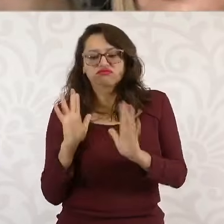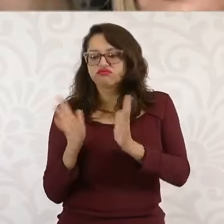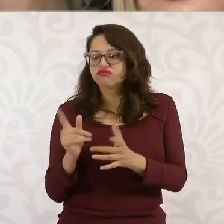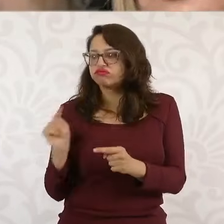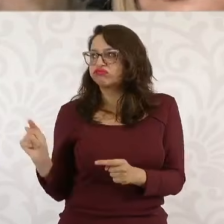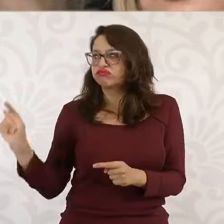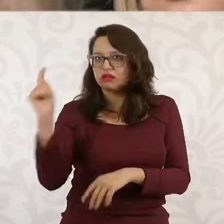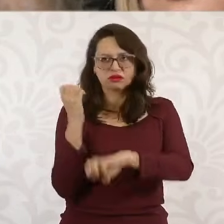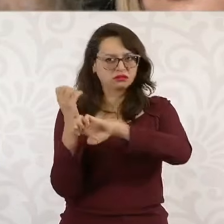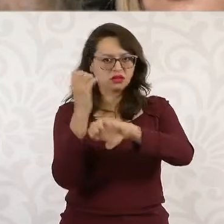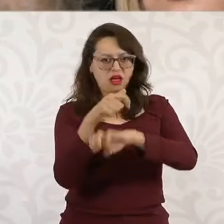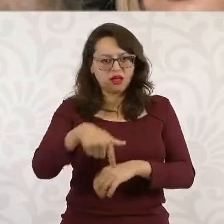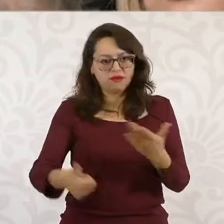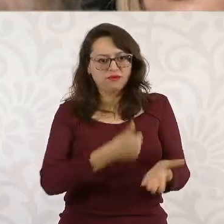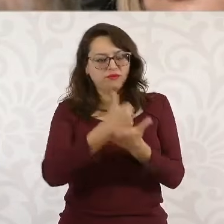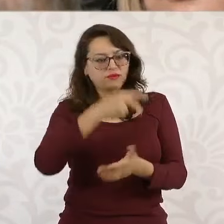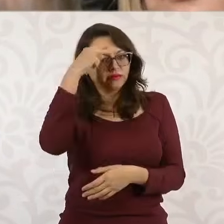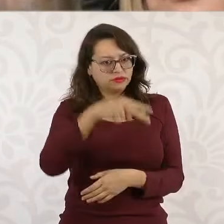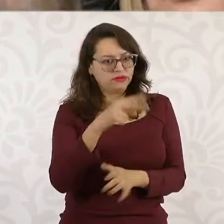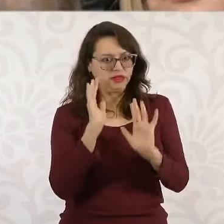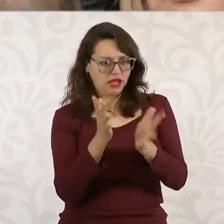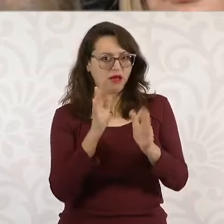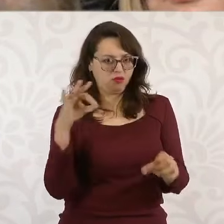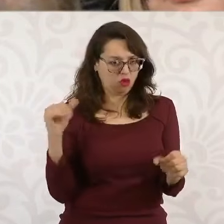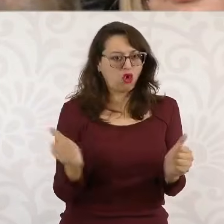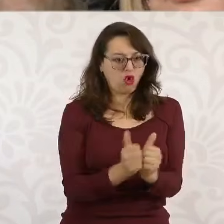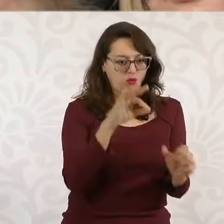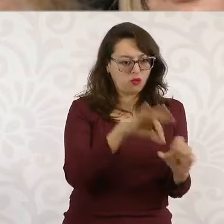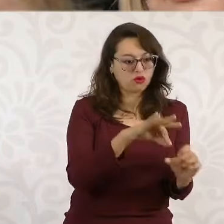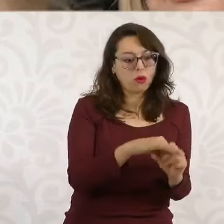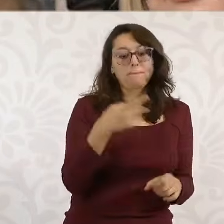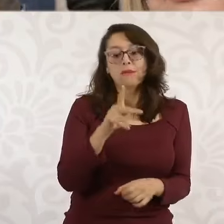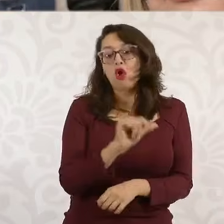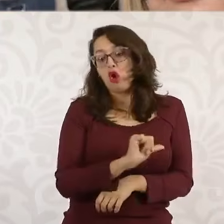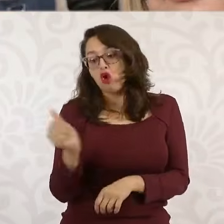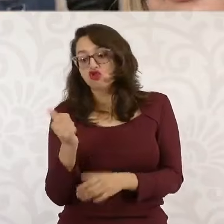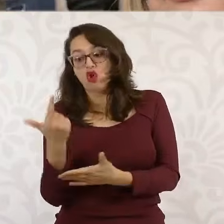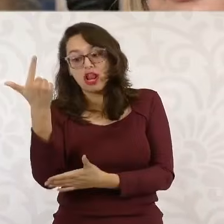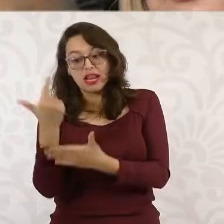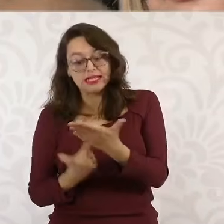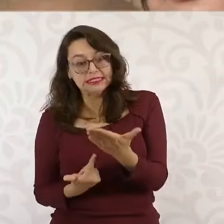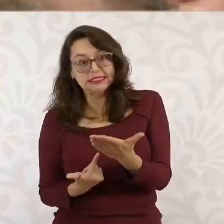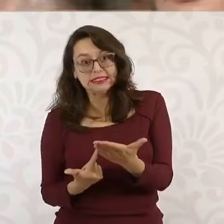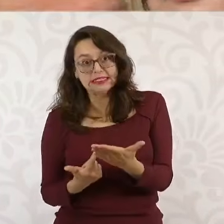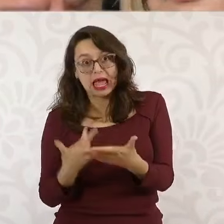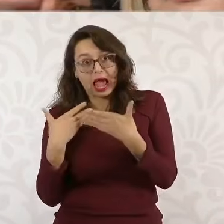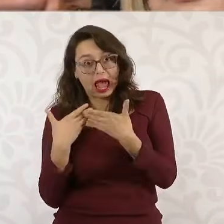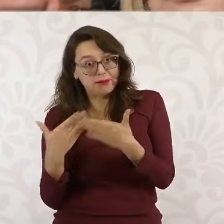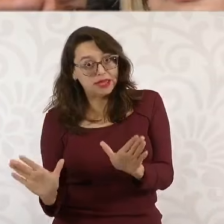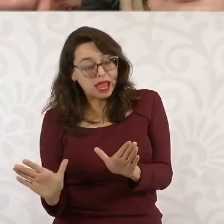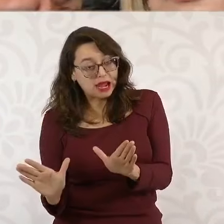estos 95 que sí van en una lista, la reforma contemplaría entonces que exista una lista